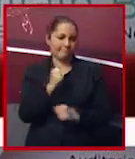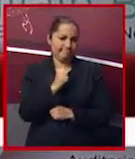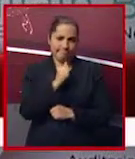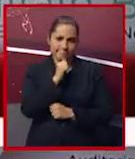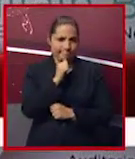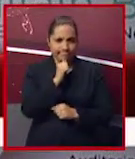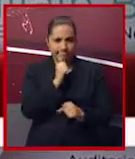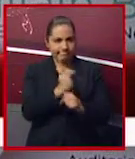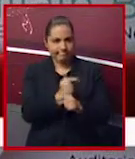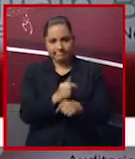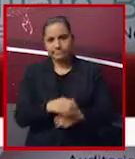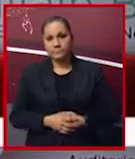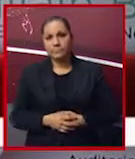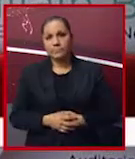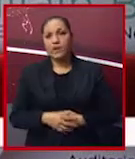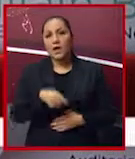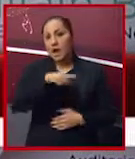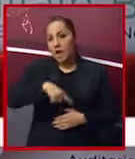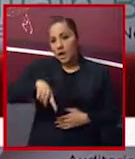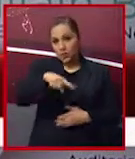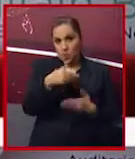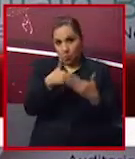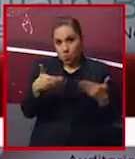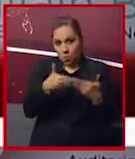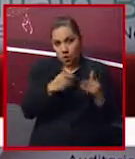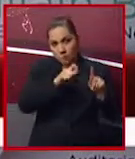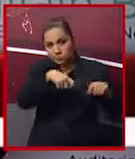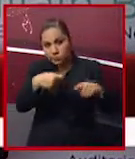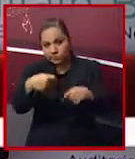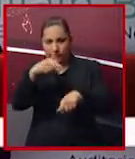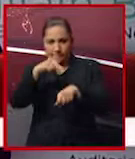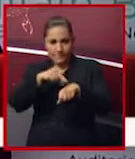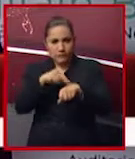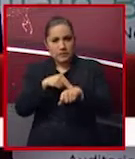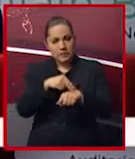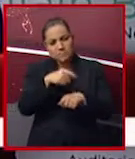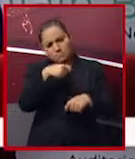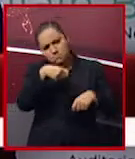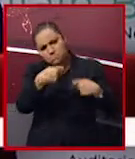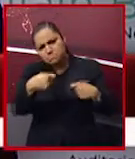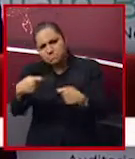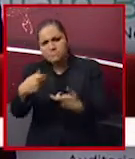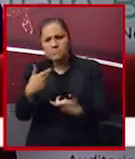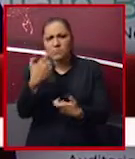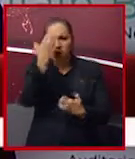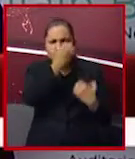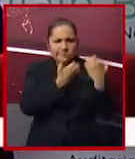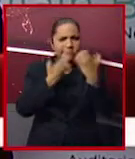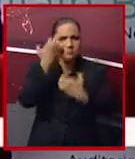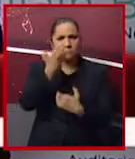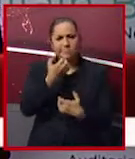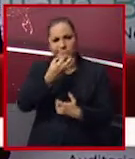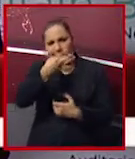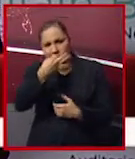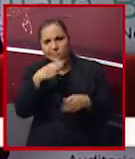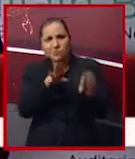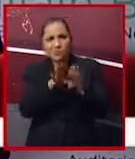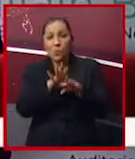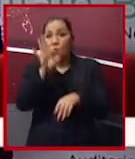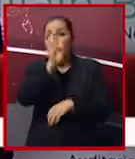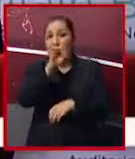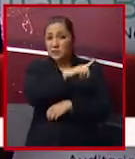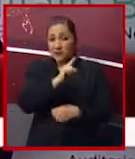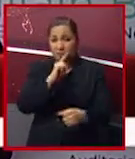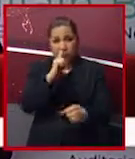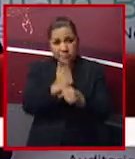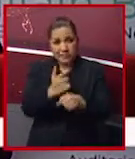Desafortunadamente los tratamientos no son sencillos y las secuelas pueden ser muy importantes si no se diagnostica a tiempo, si